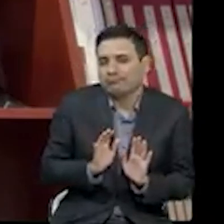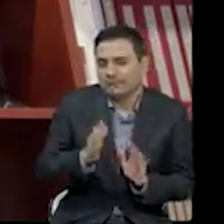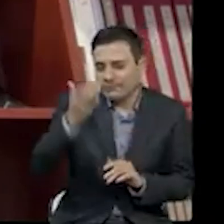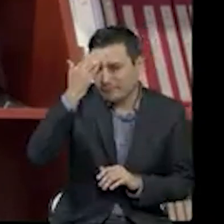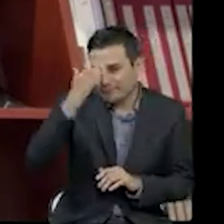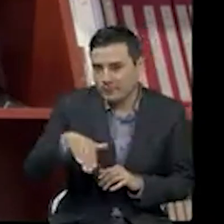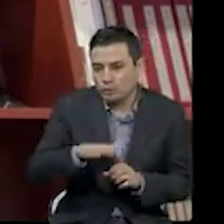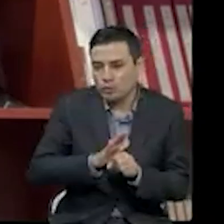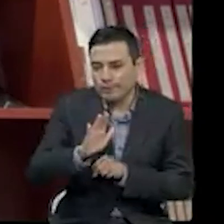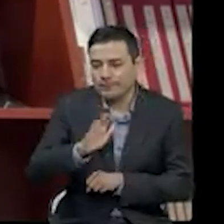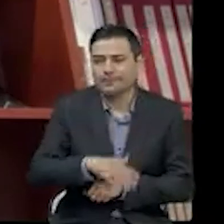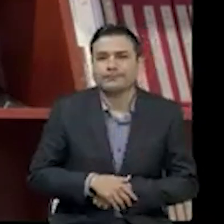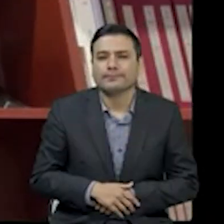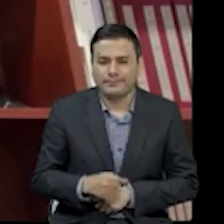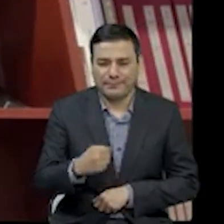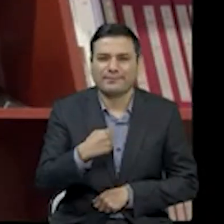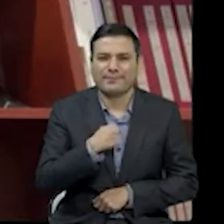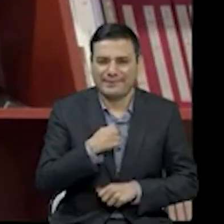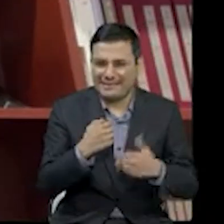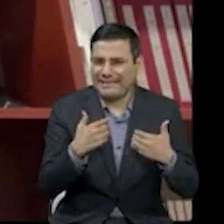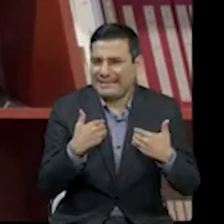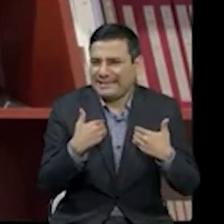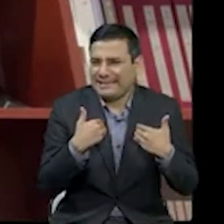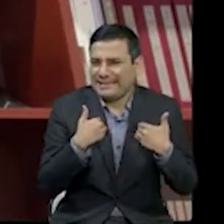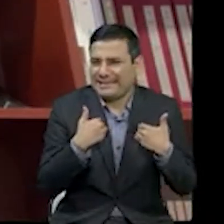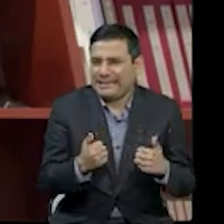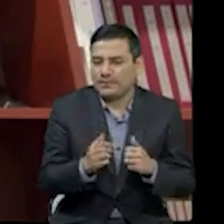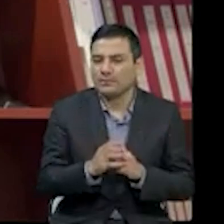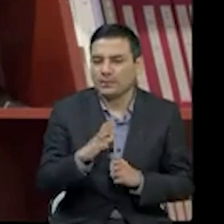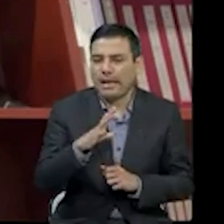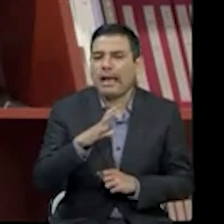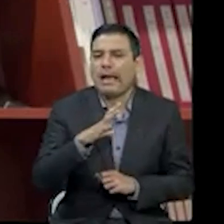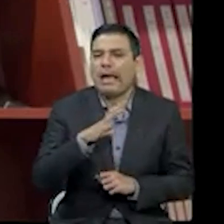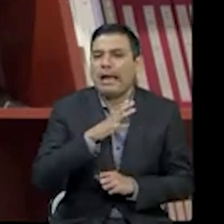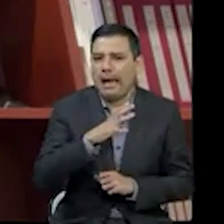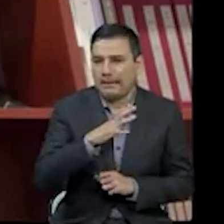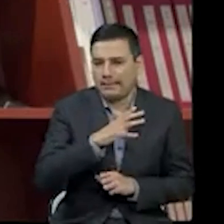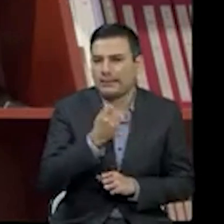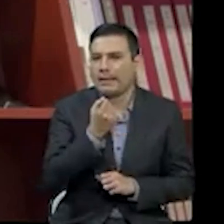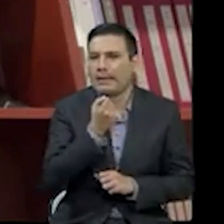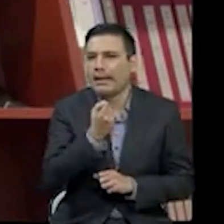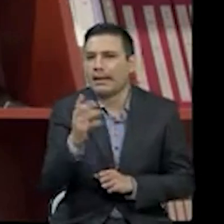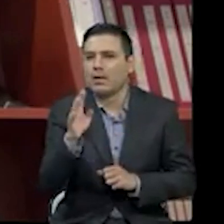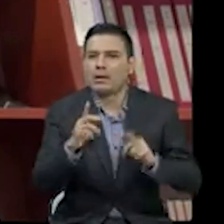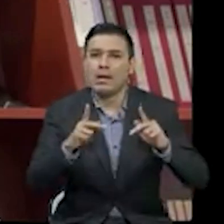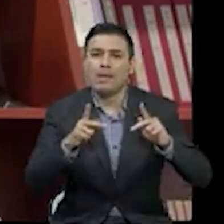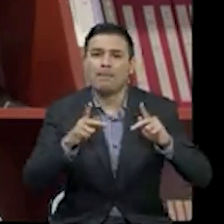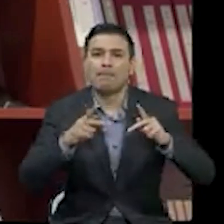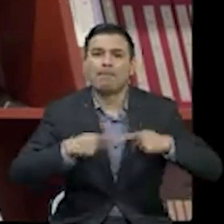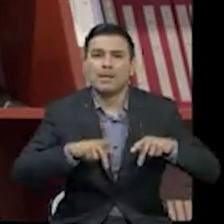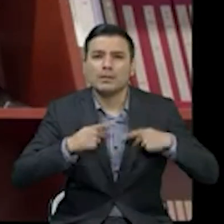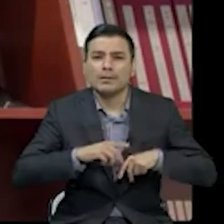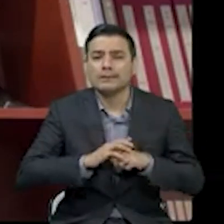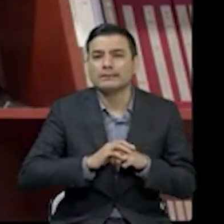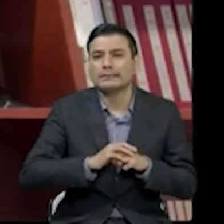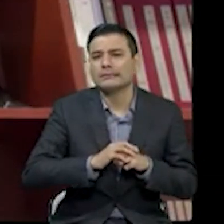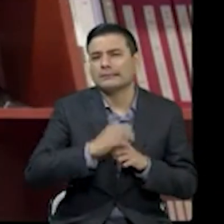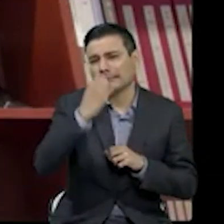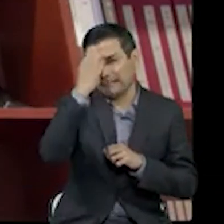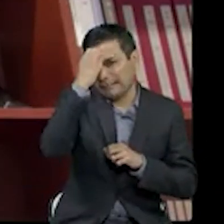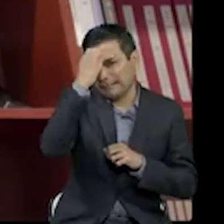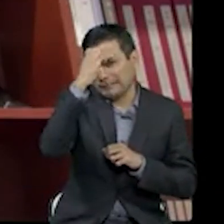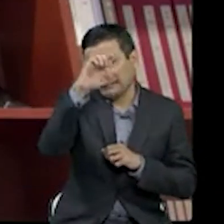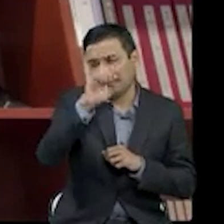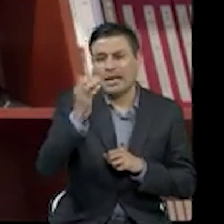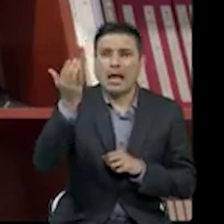representados. Yo entiendo que haya funcionarios que extrañen los privilegios del viejo régimen y